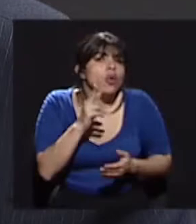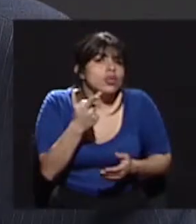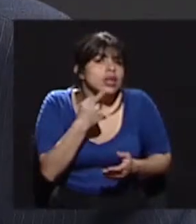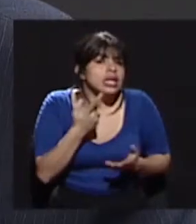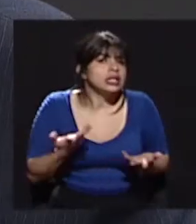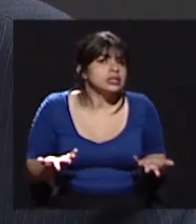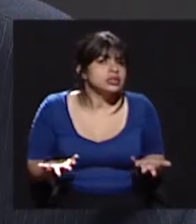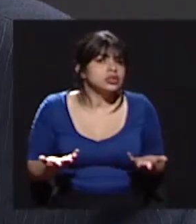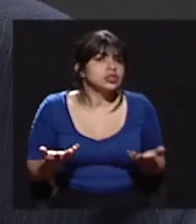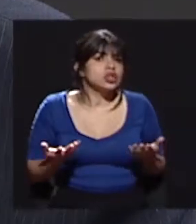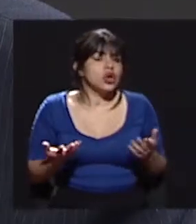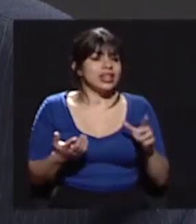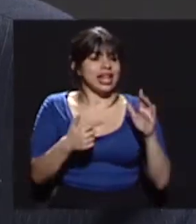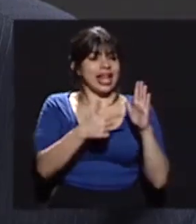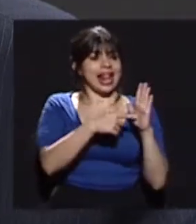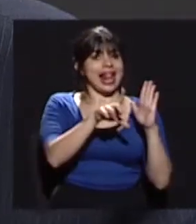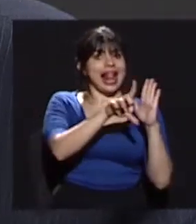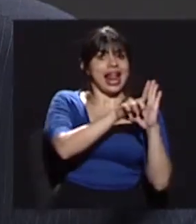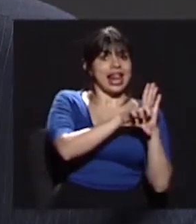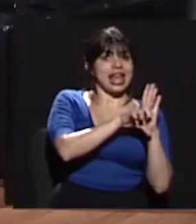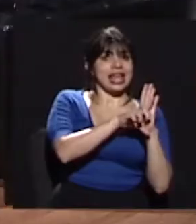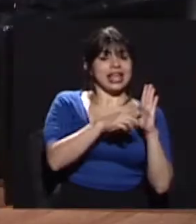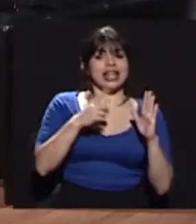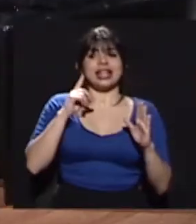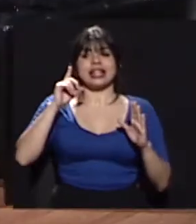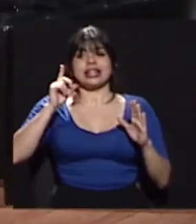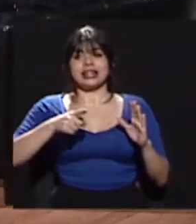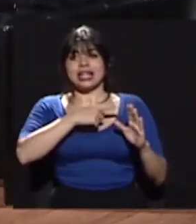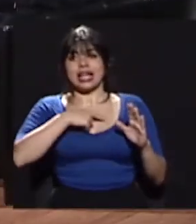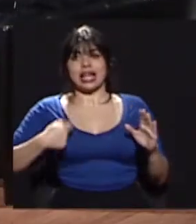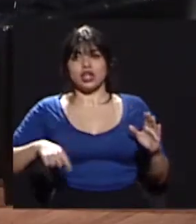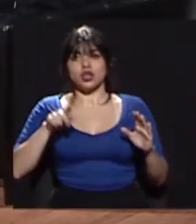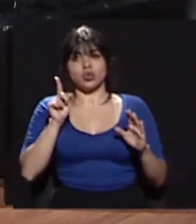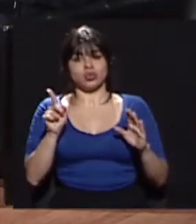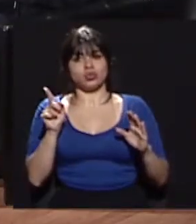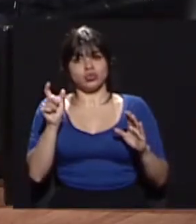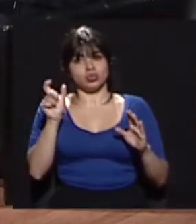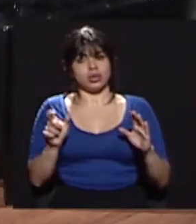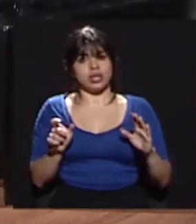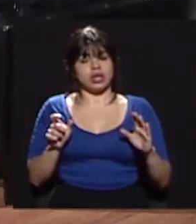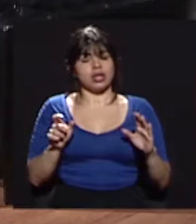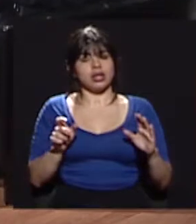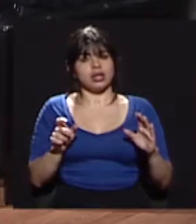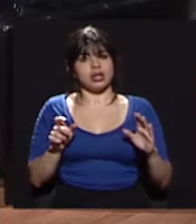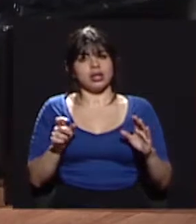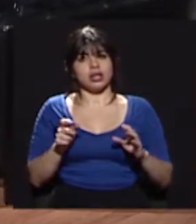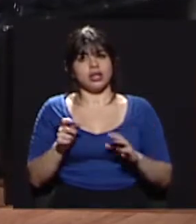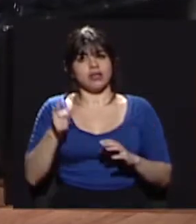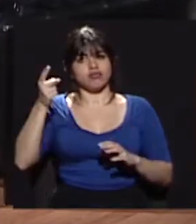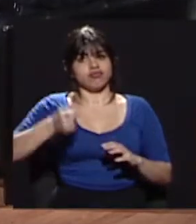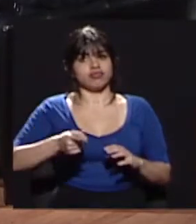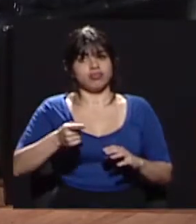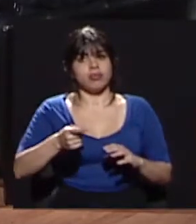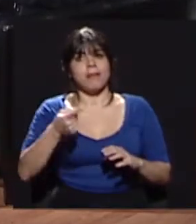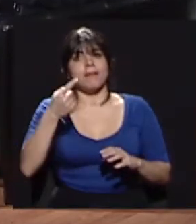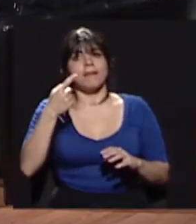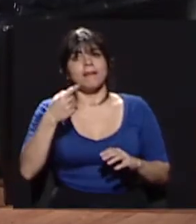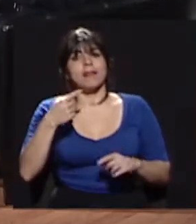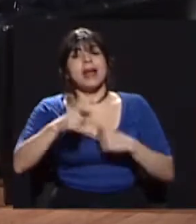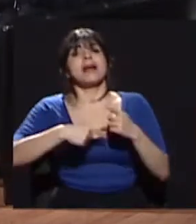entre la ley en sí y el decreto que usted emitió para